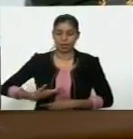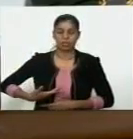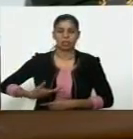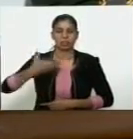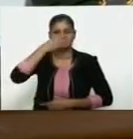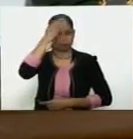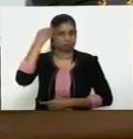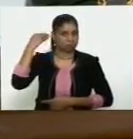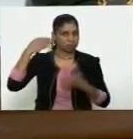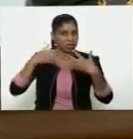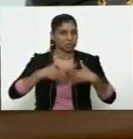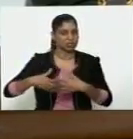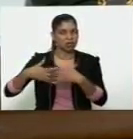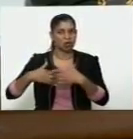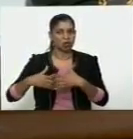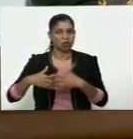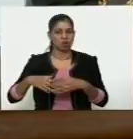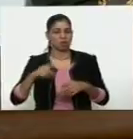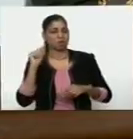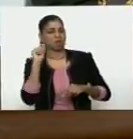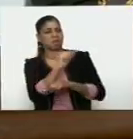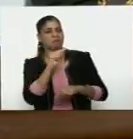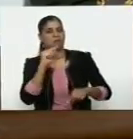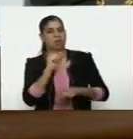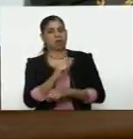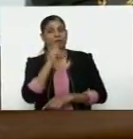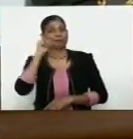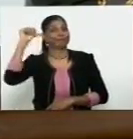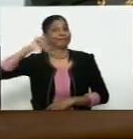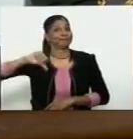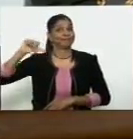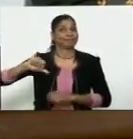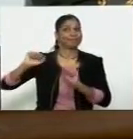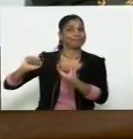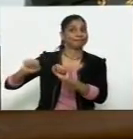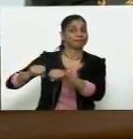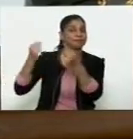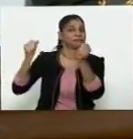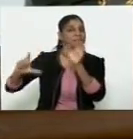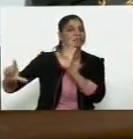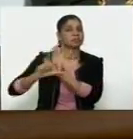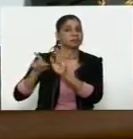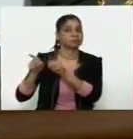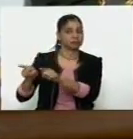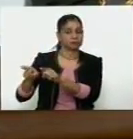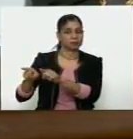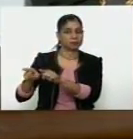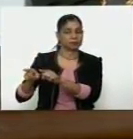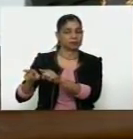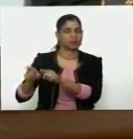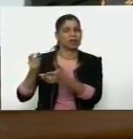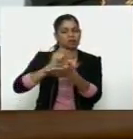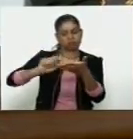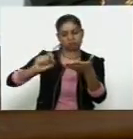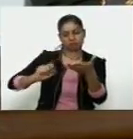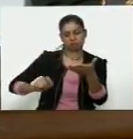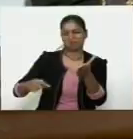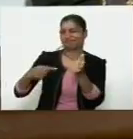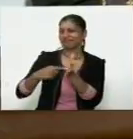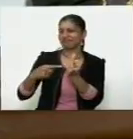luz del derecho internacional dictada por el presidente de los Estados Unidos de Norteamérica se emitió